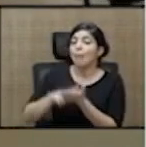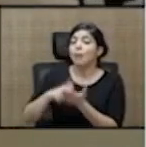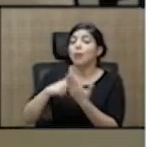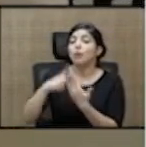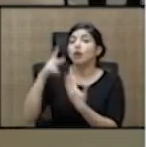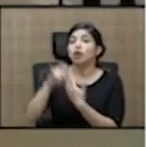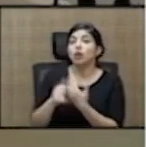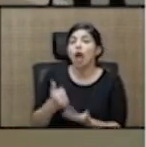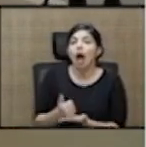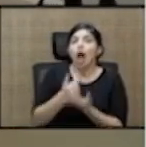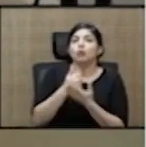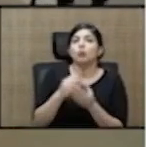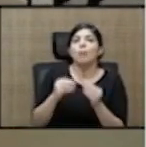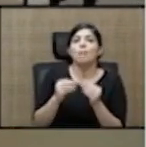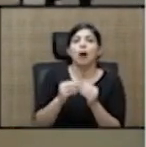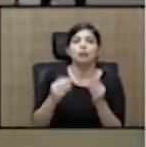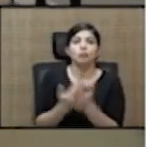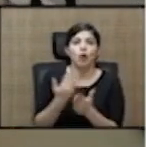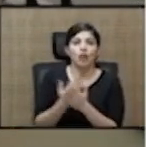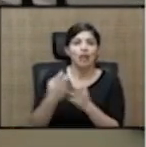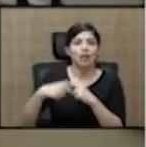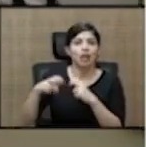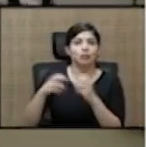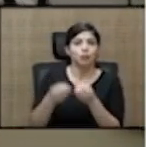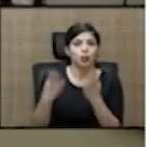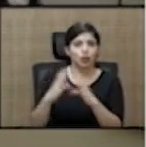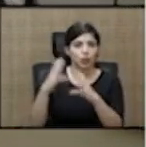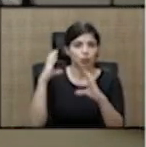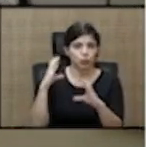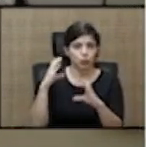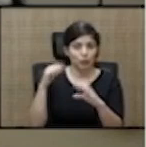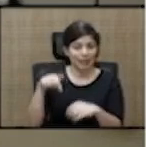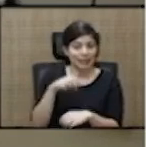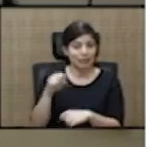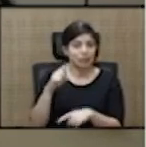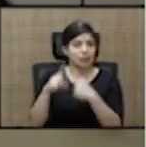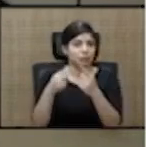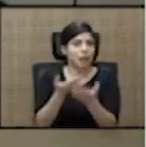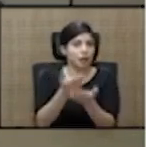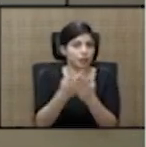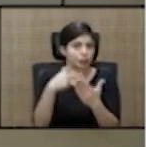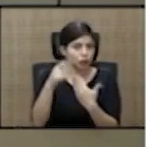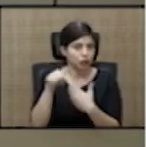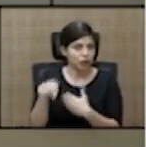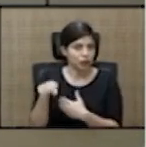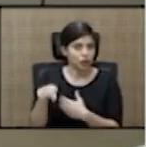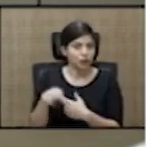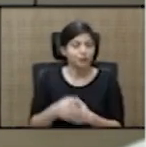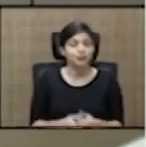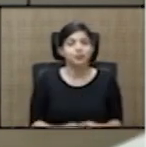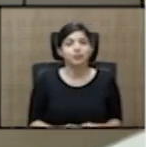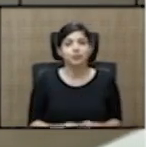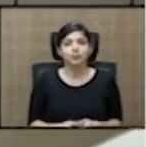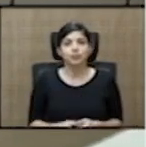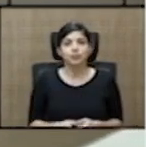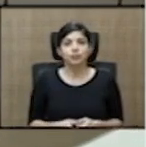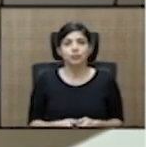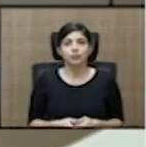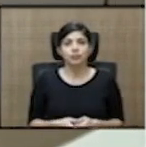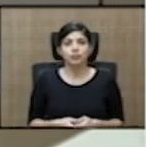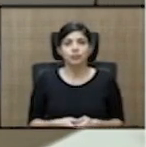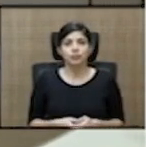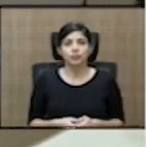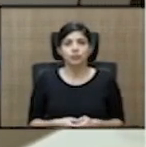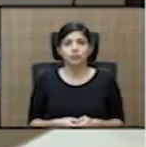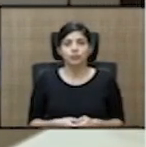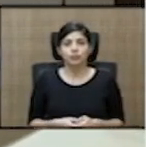recibo, máxime que el presidente Alvarado fue ministro en 3 de los 4 años de la anterior, con lo cual